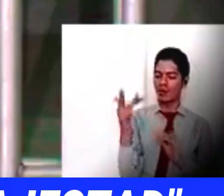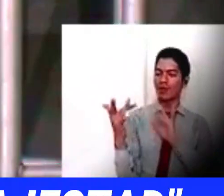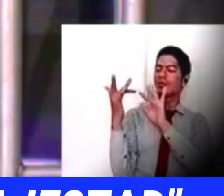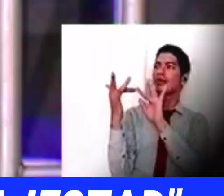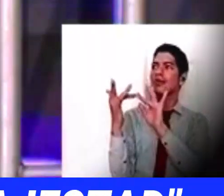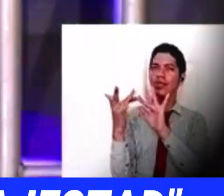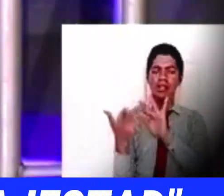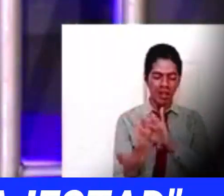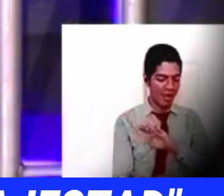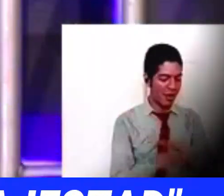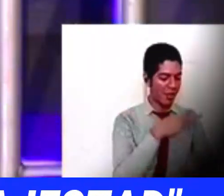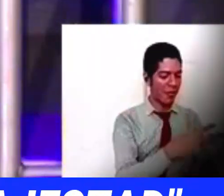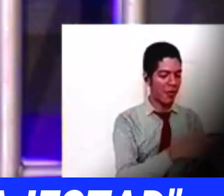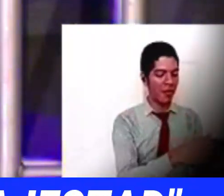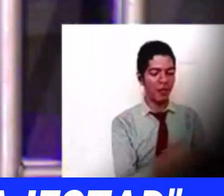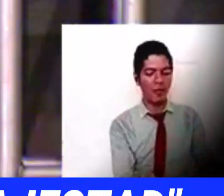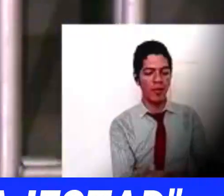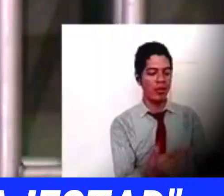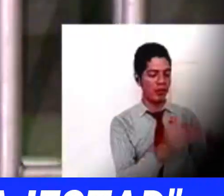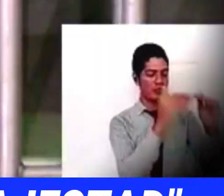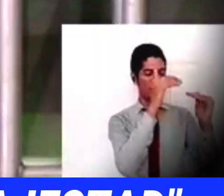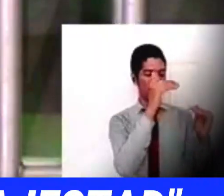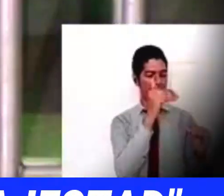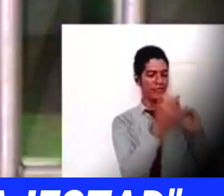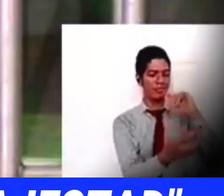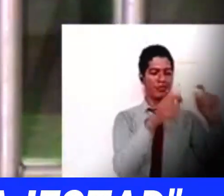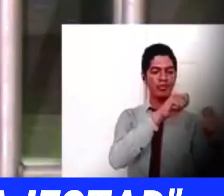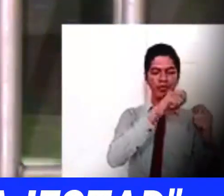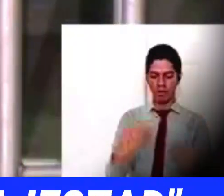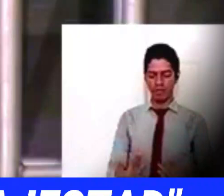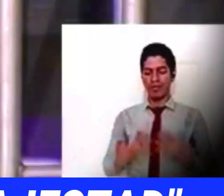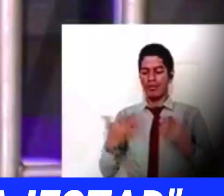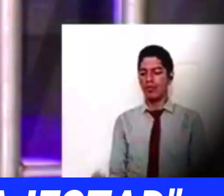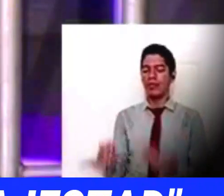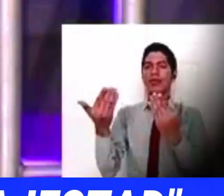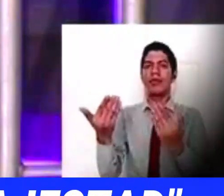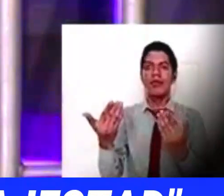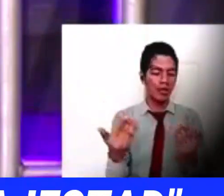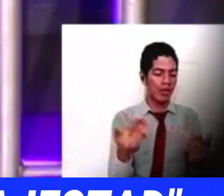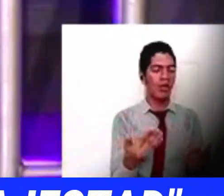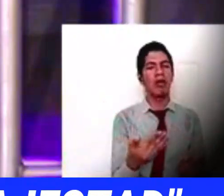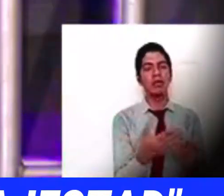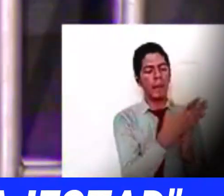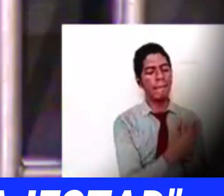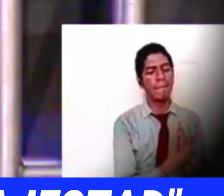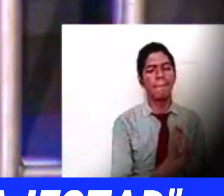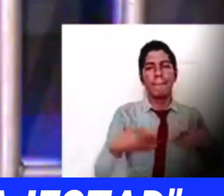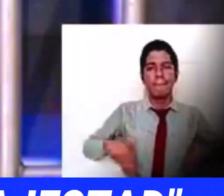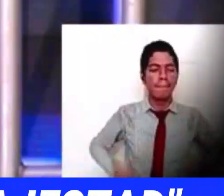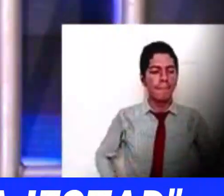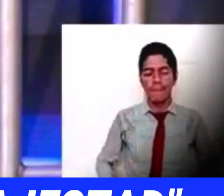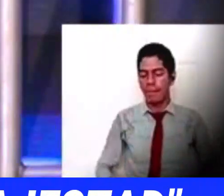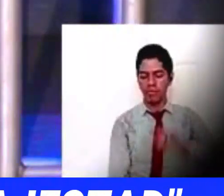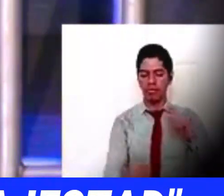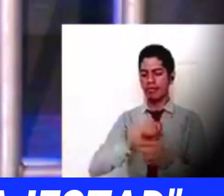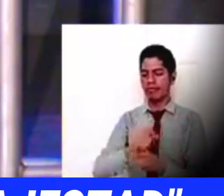que pasó de bajeza a altura, que pasó de pobreza a la riqueza, el hombre que pasó de no ser a convertirse en un ser significativo para